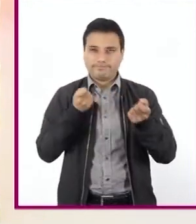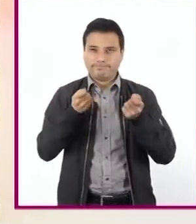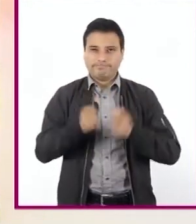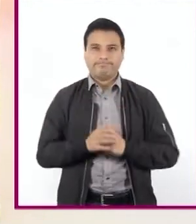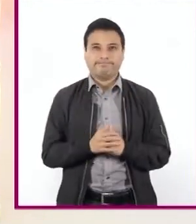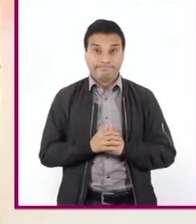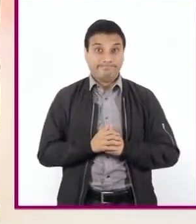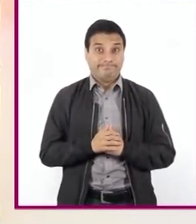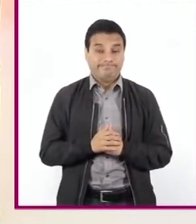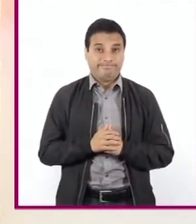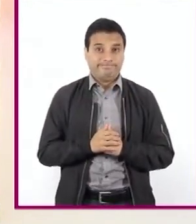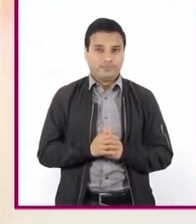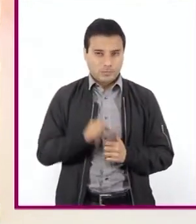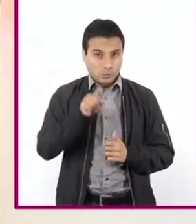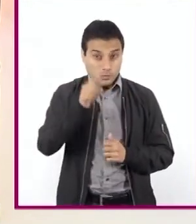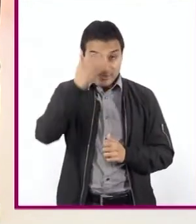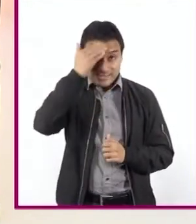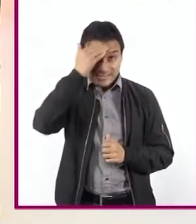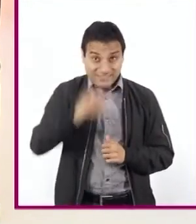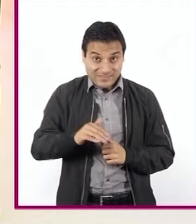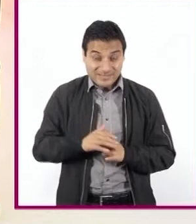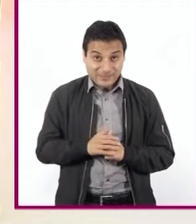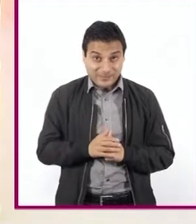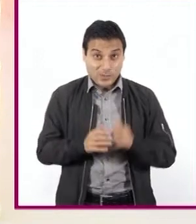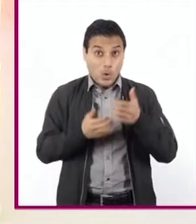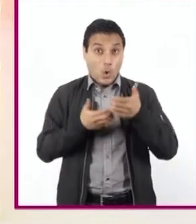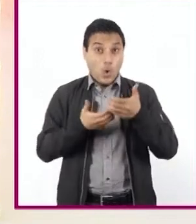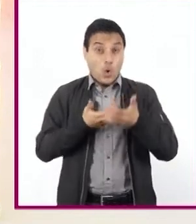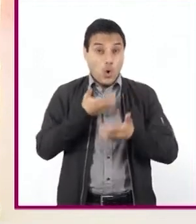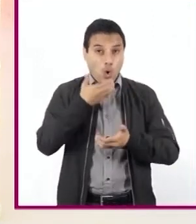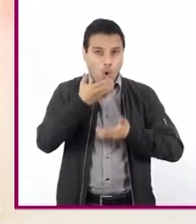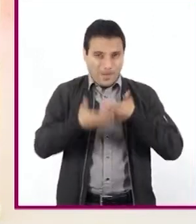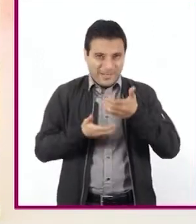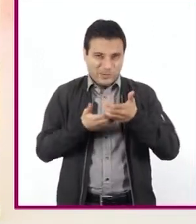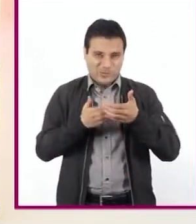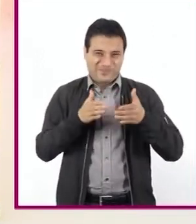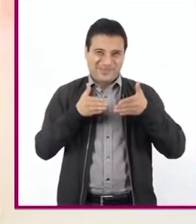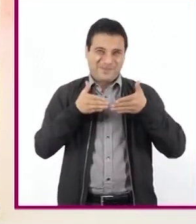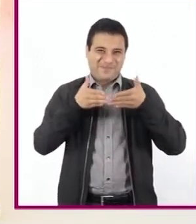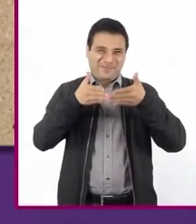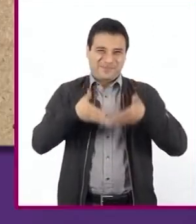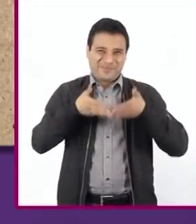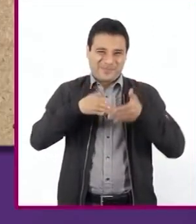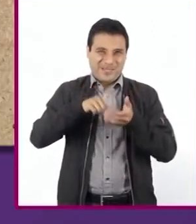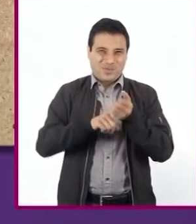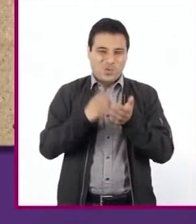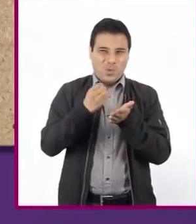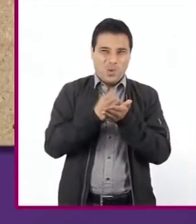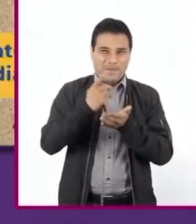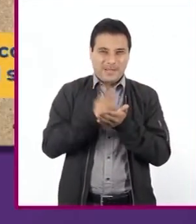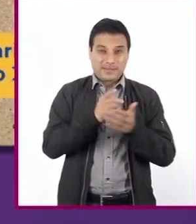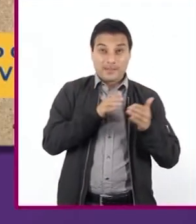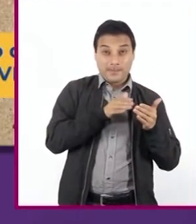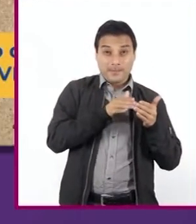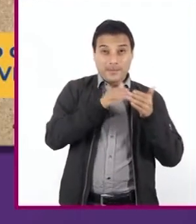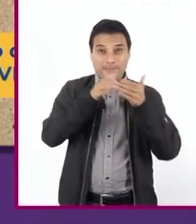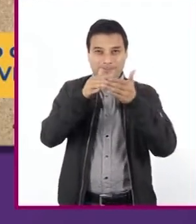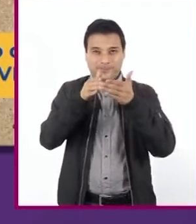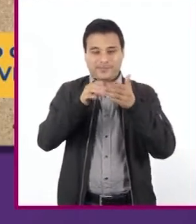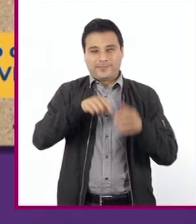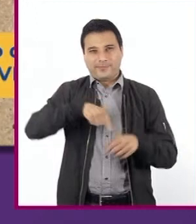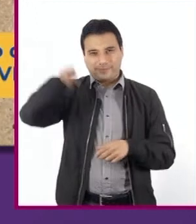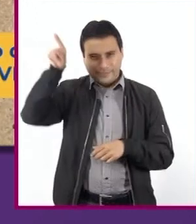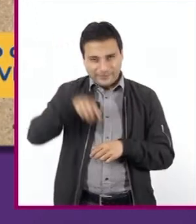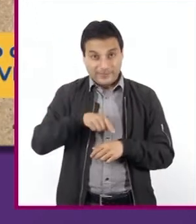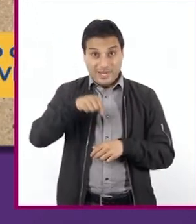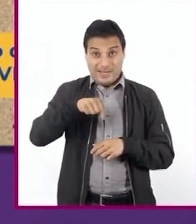embargo, ¿sabías que para atacar el comercio y robar los barcos cargados de oro y plata en las costas de América